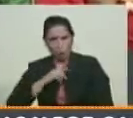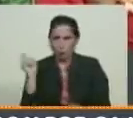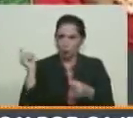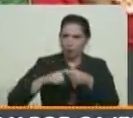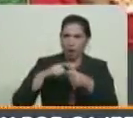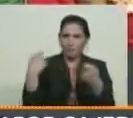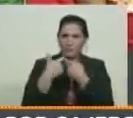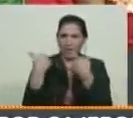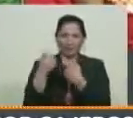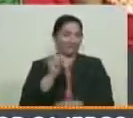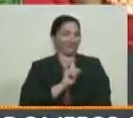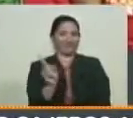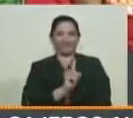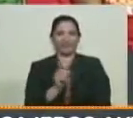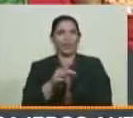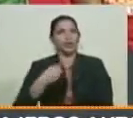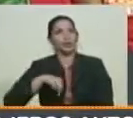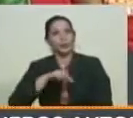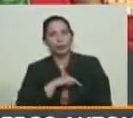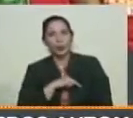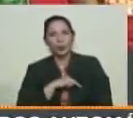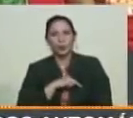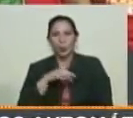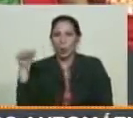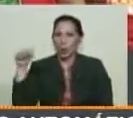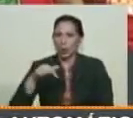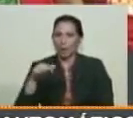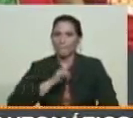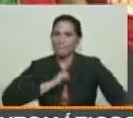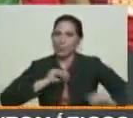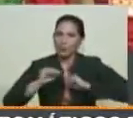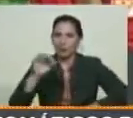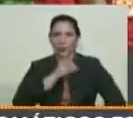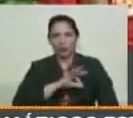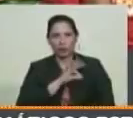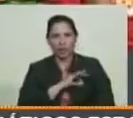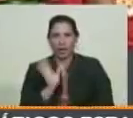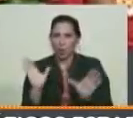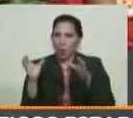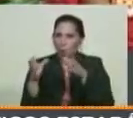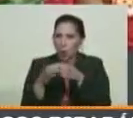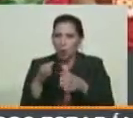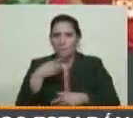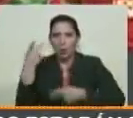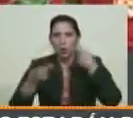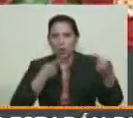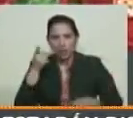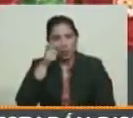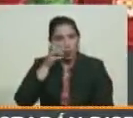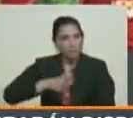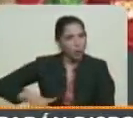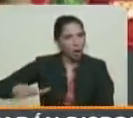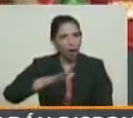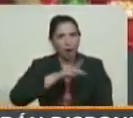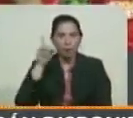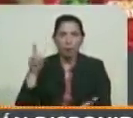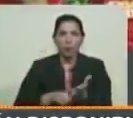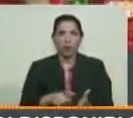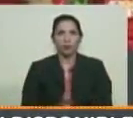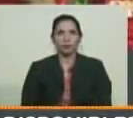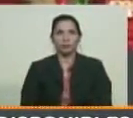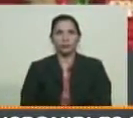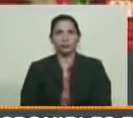hermanas, hoy todos los movimientos sociales, los partidos políticos, el pueblo en general, se